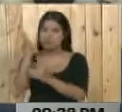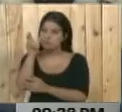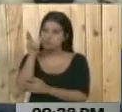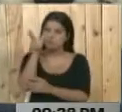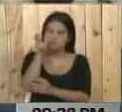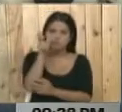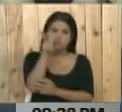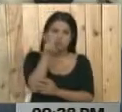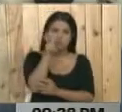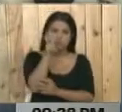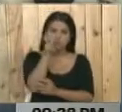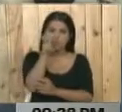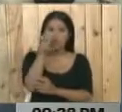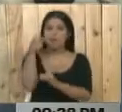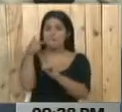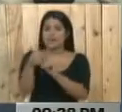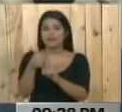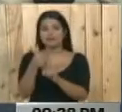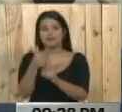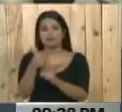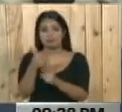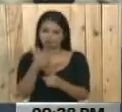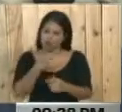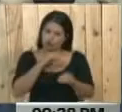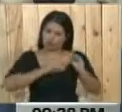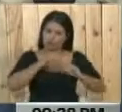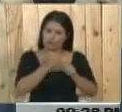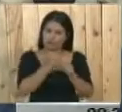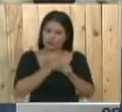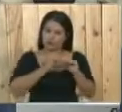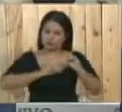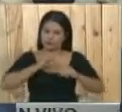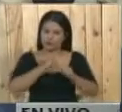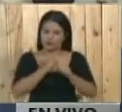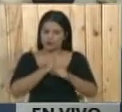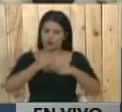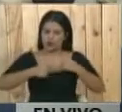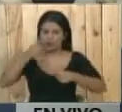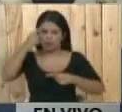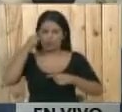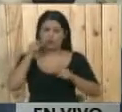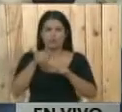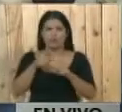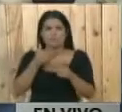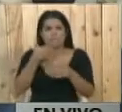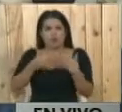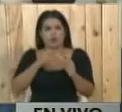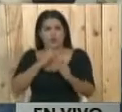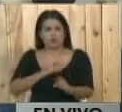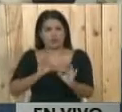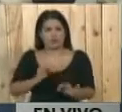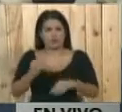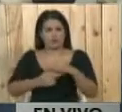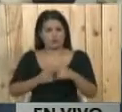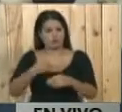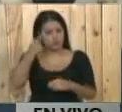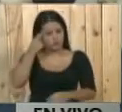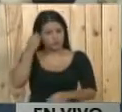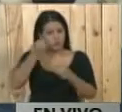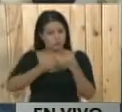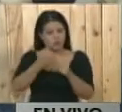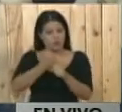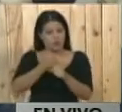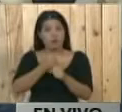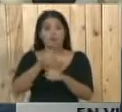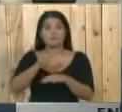y en el trabajo permanente por hacer más eficaz, más eficiente la labor de la revolución. Porque la